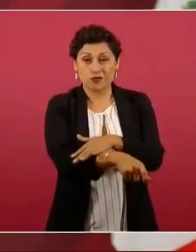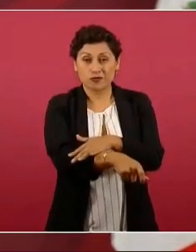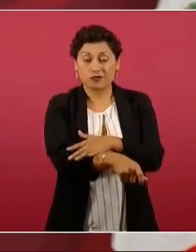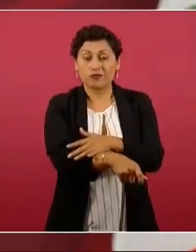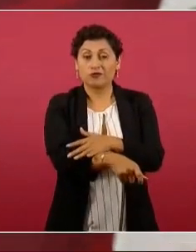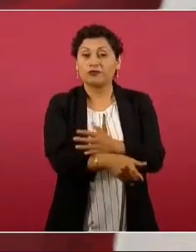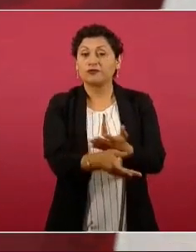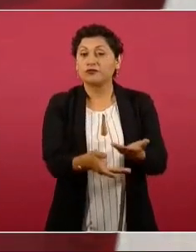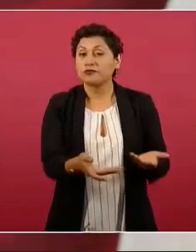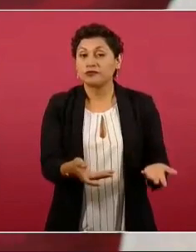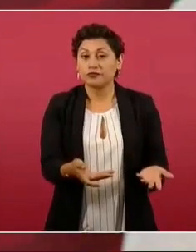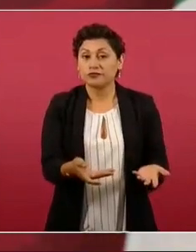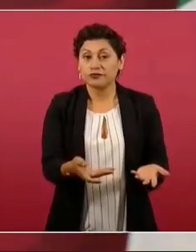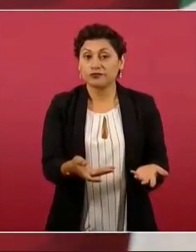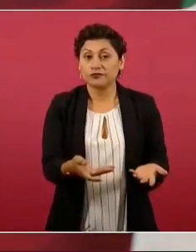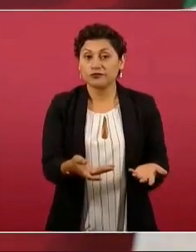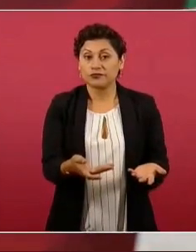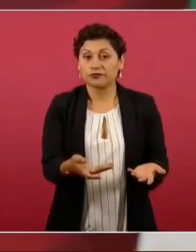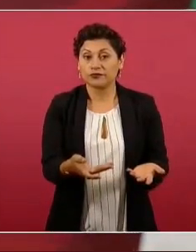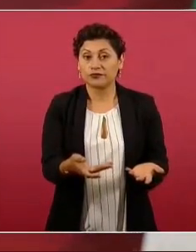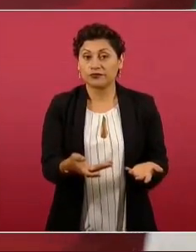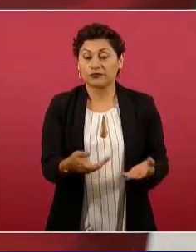es